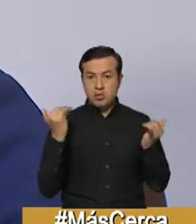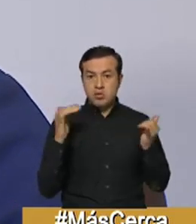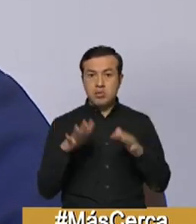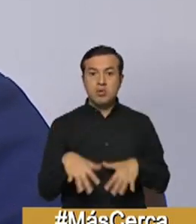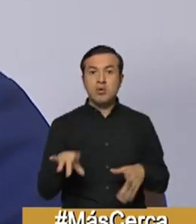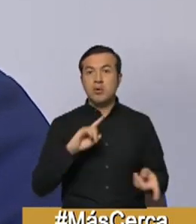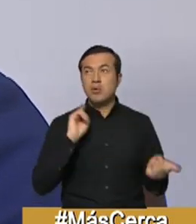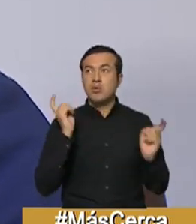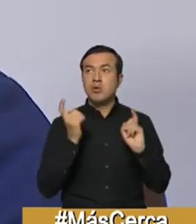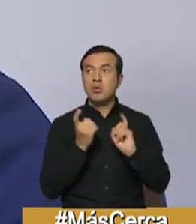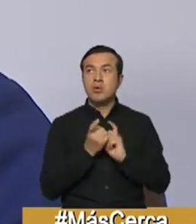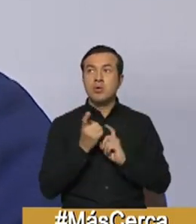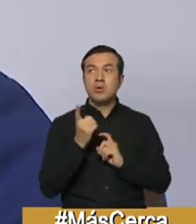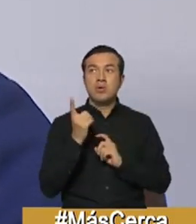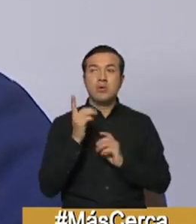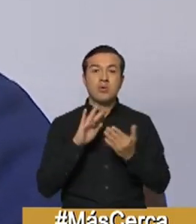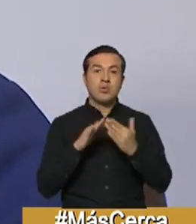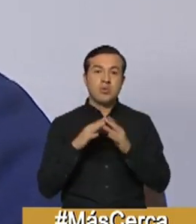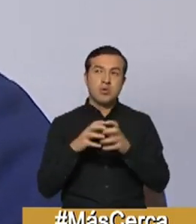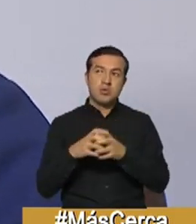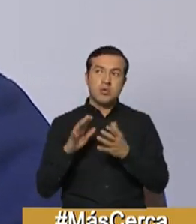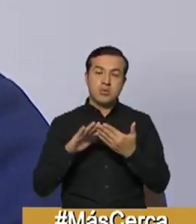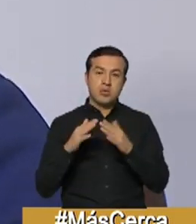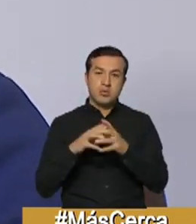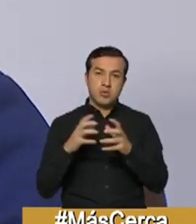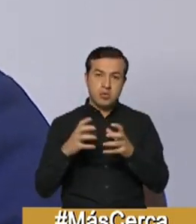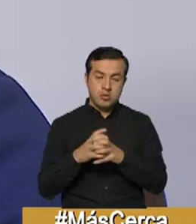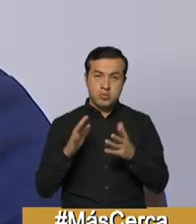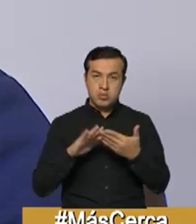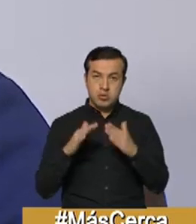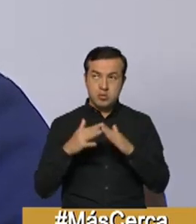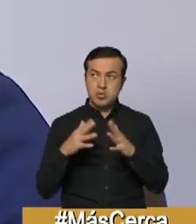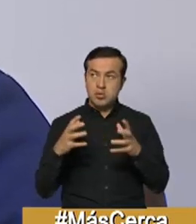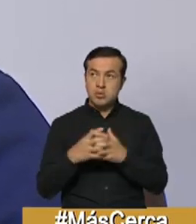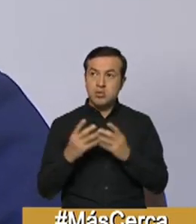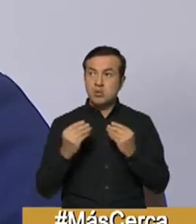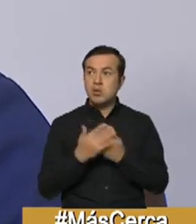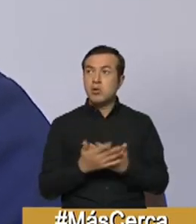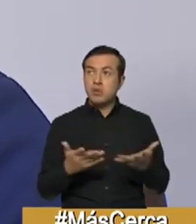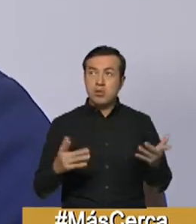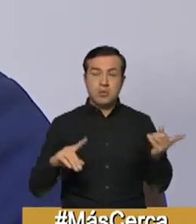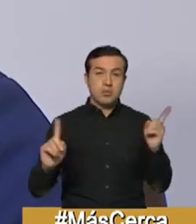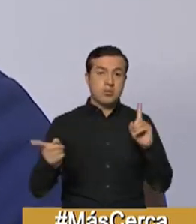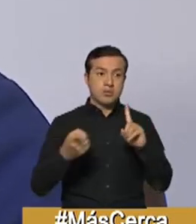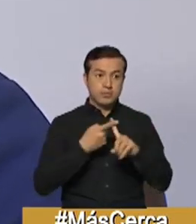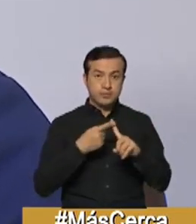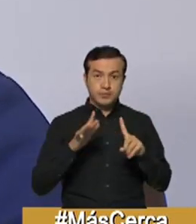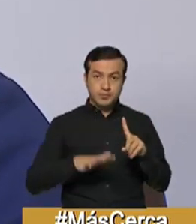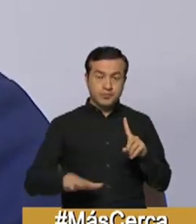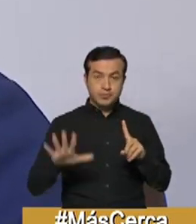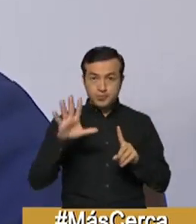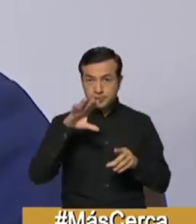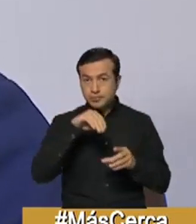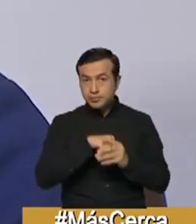convirtió más bien en una clínica comunitaria. ¿A qué me refiero con una clínica comunitaria? A que primero, como estamos dentro